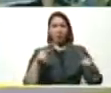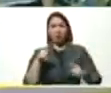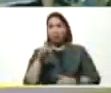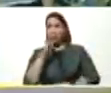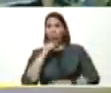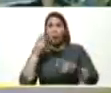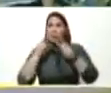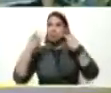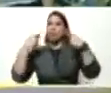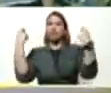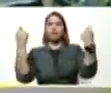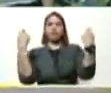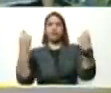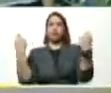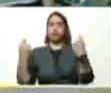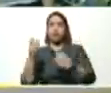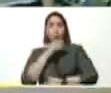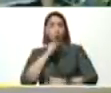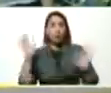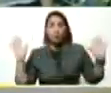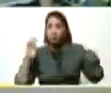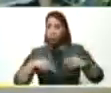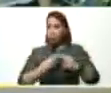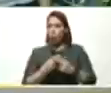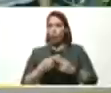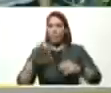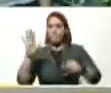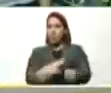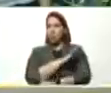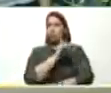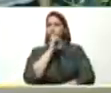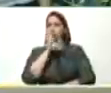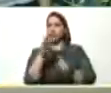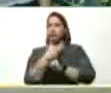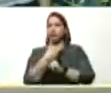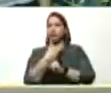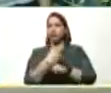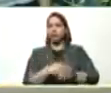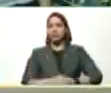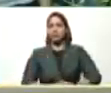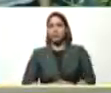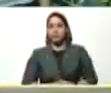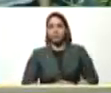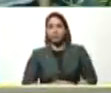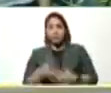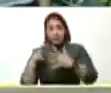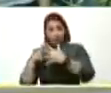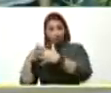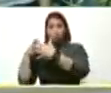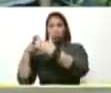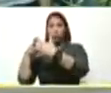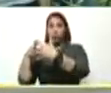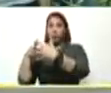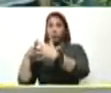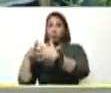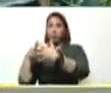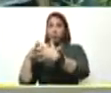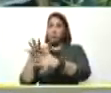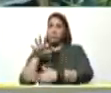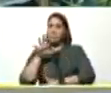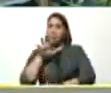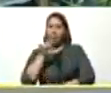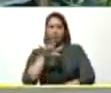los medios de comunicación. Nunca lo tapan, lo callan. Estados Unidos, el